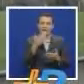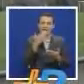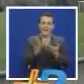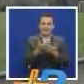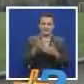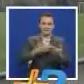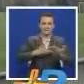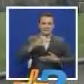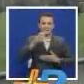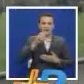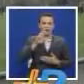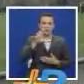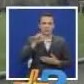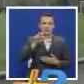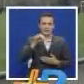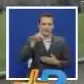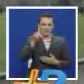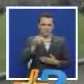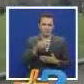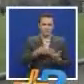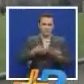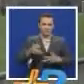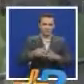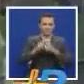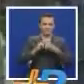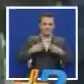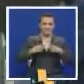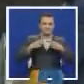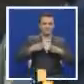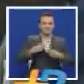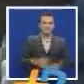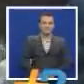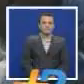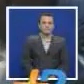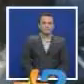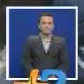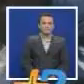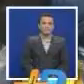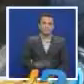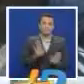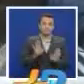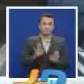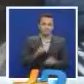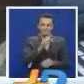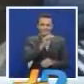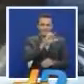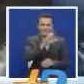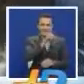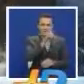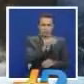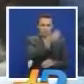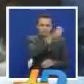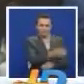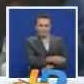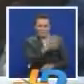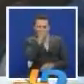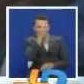para bodas, grados, fiestas y eventos especiales. Partido de alta exigencia, Aldo Leao ante Holanda.